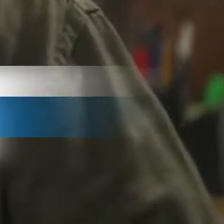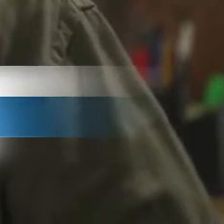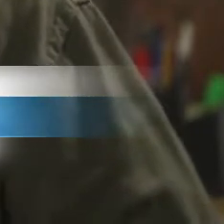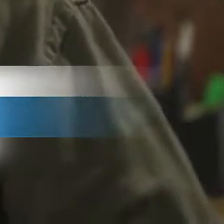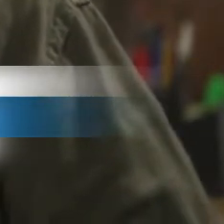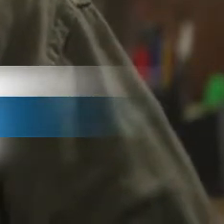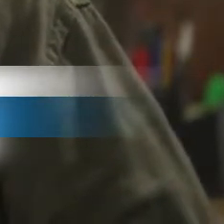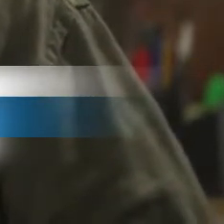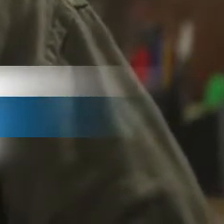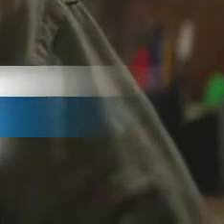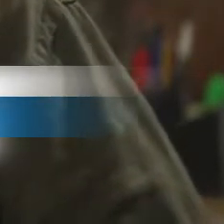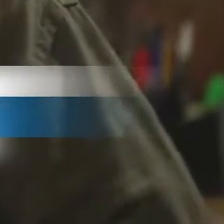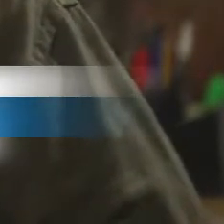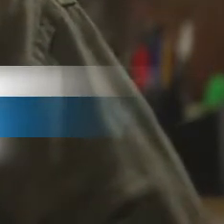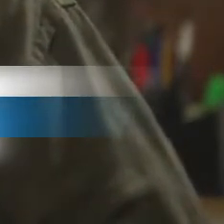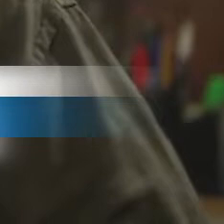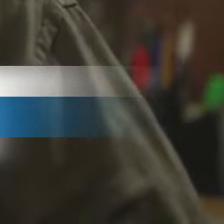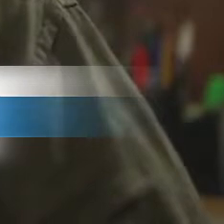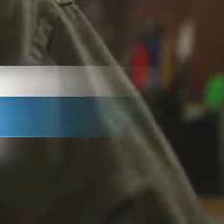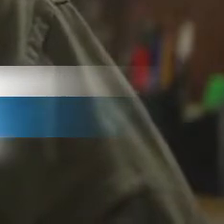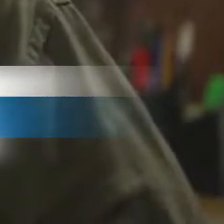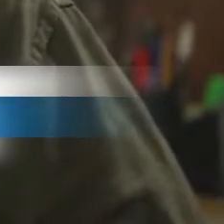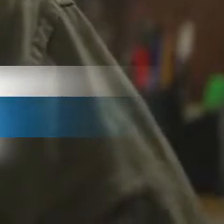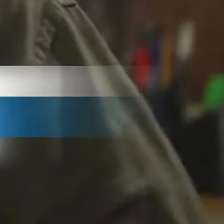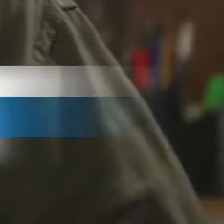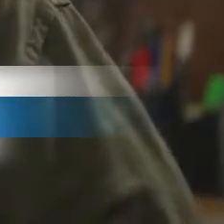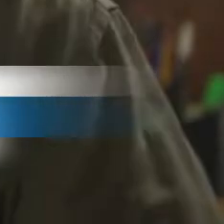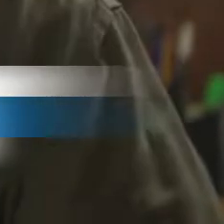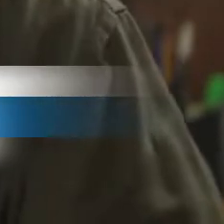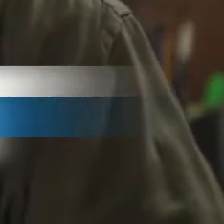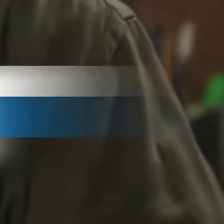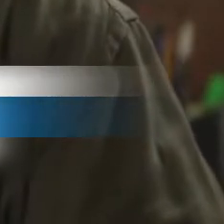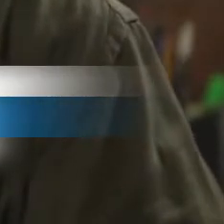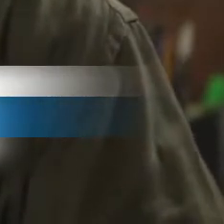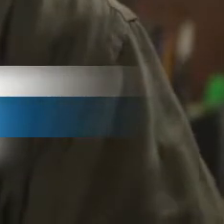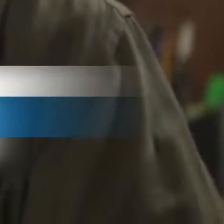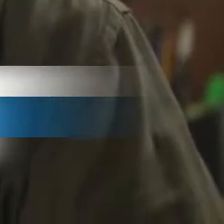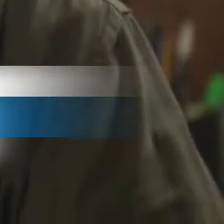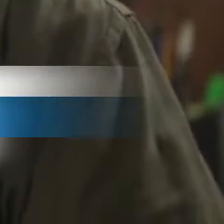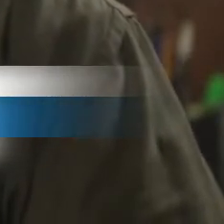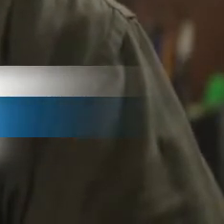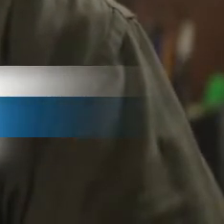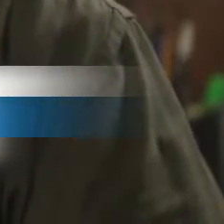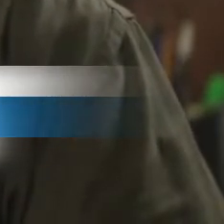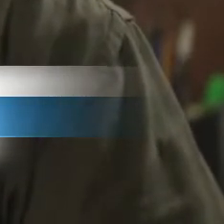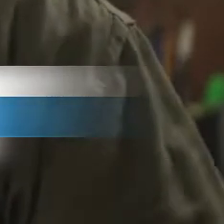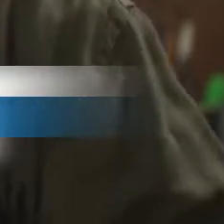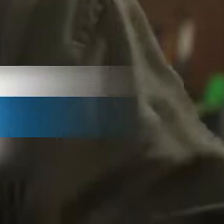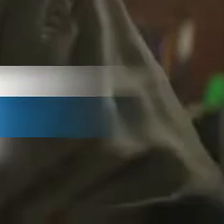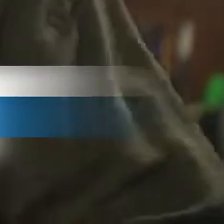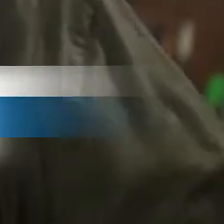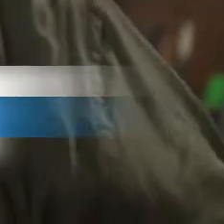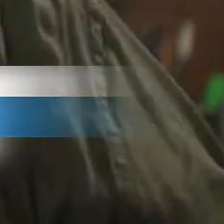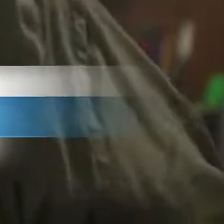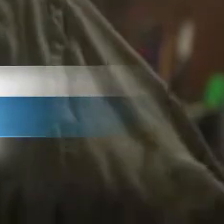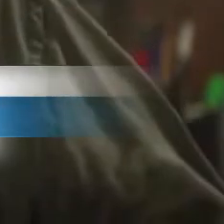Uh-huh. Y nosotros recibimos un país donde el acuerdo, en realidad, con el fondo, ya lo hace Macri con la deuda